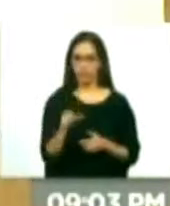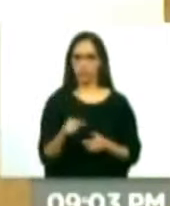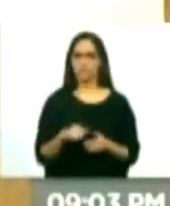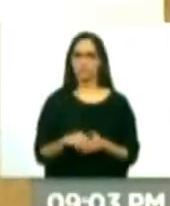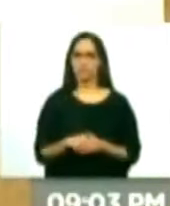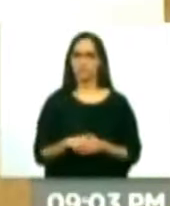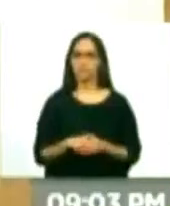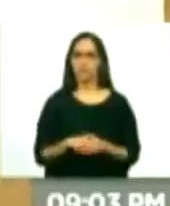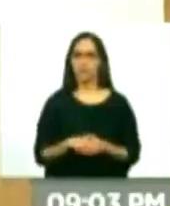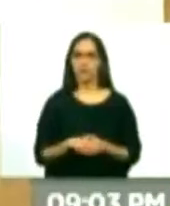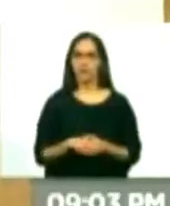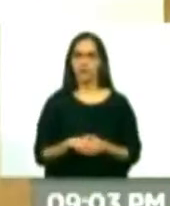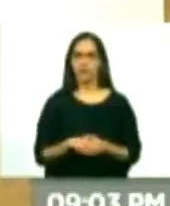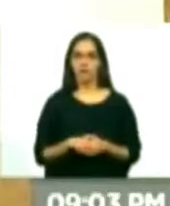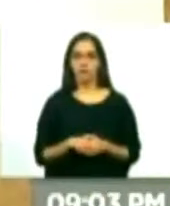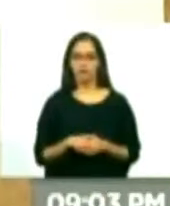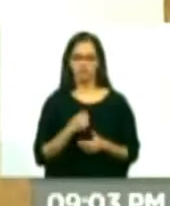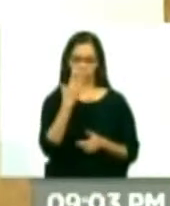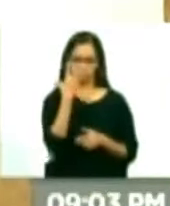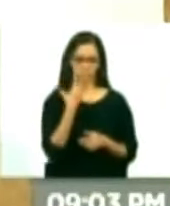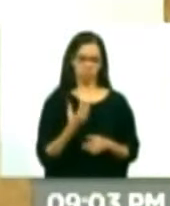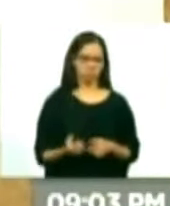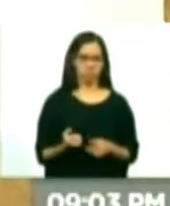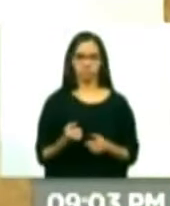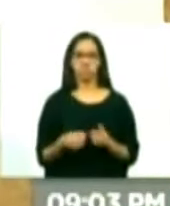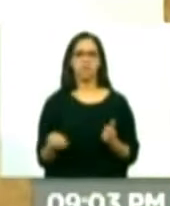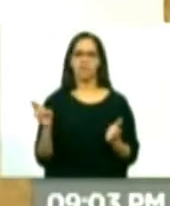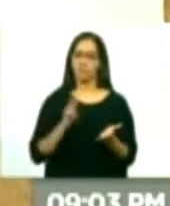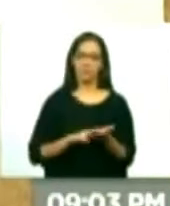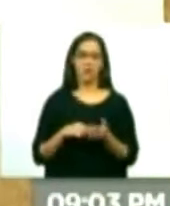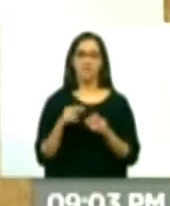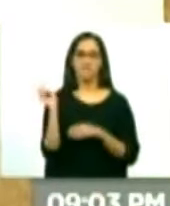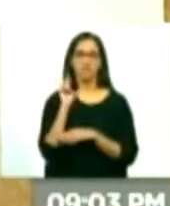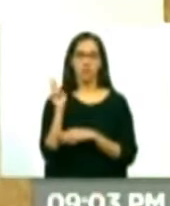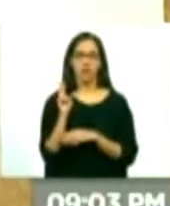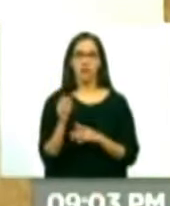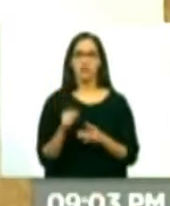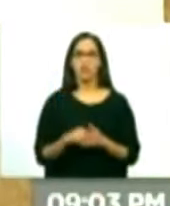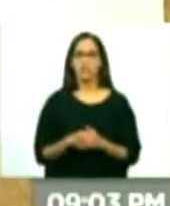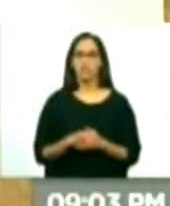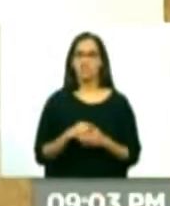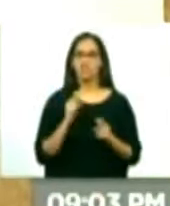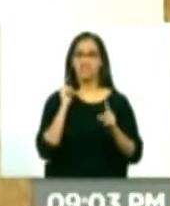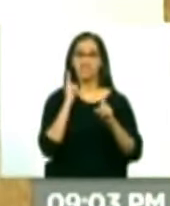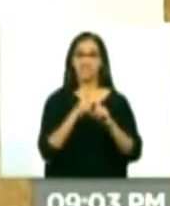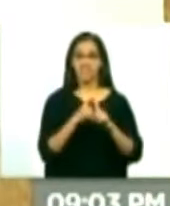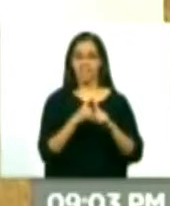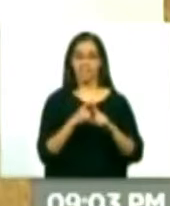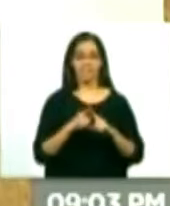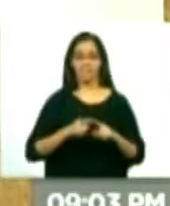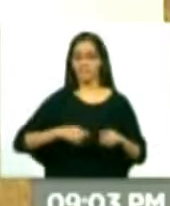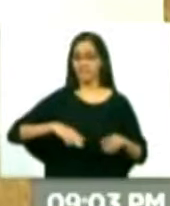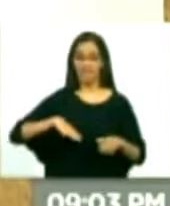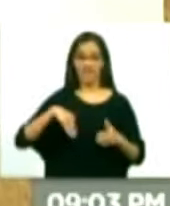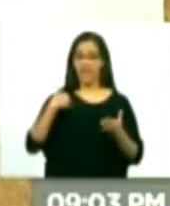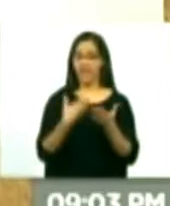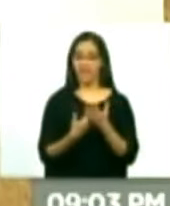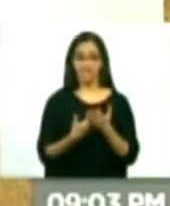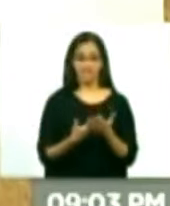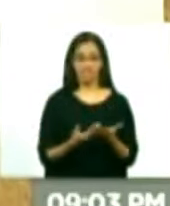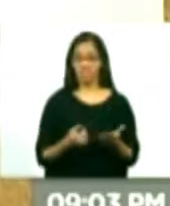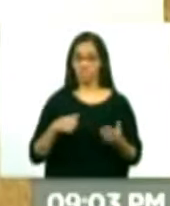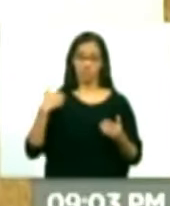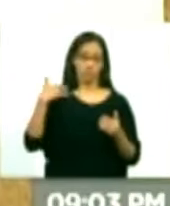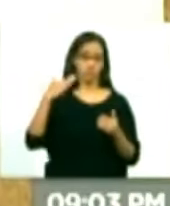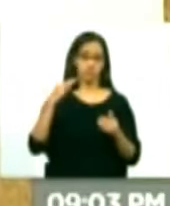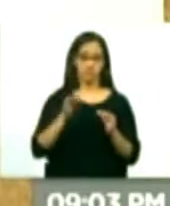Roberto Smith, descontento reina en toda Venezuela, desde Santa Elena de Guairén hasta Mamera, desde La Guajira hasta Machurucuto,